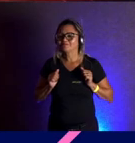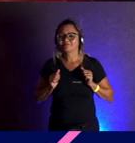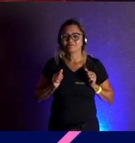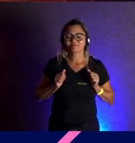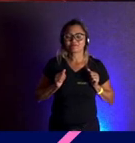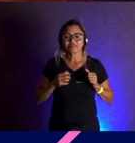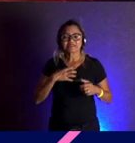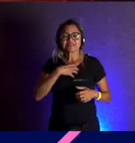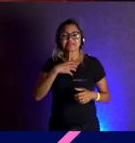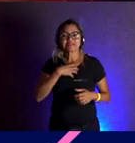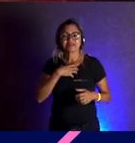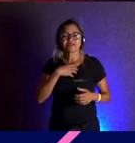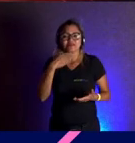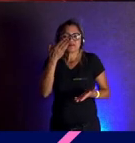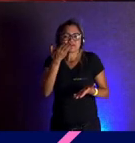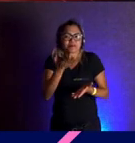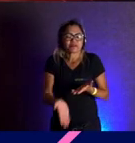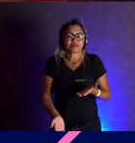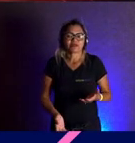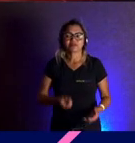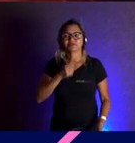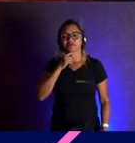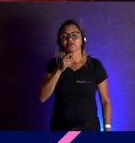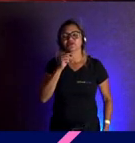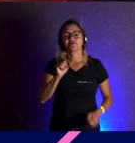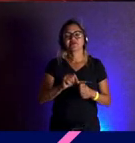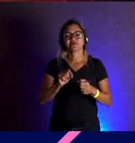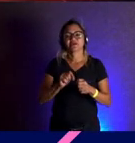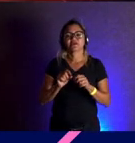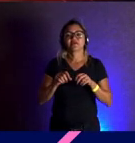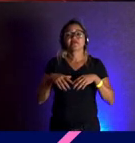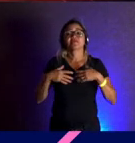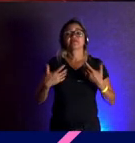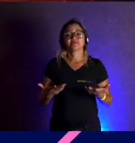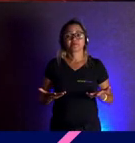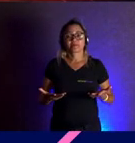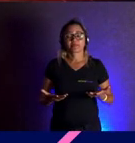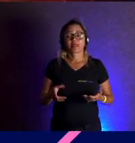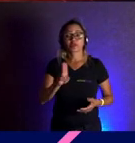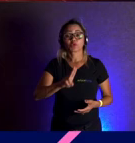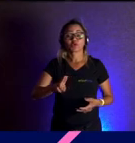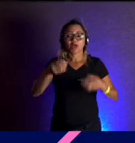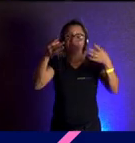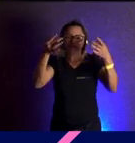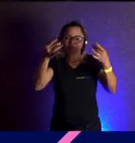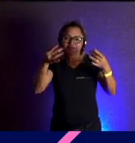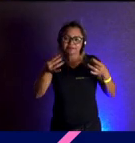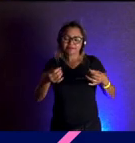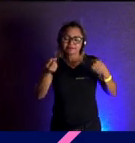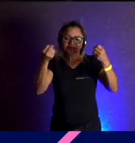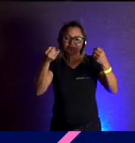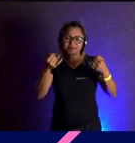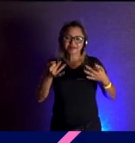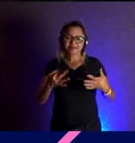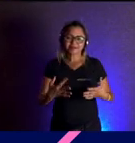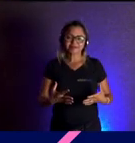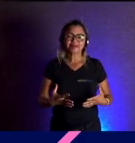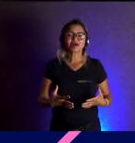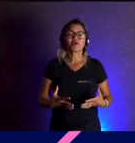hacer. Entonces creo que el truco está en usar explicación, explainers, periodismo explicativo,